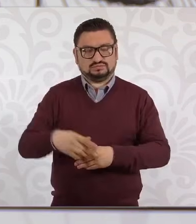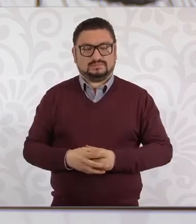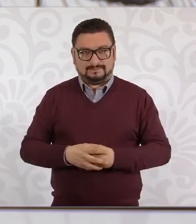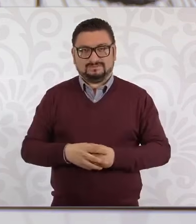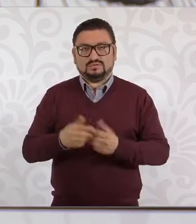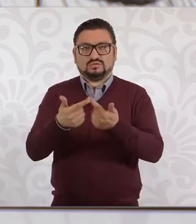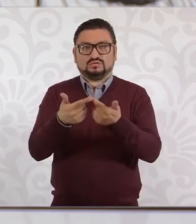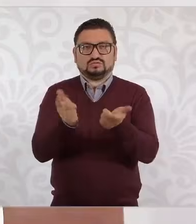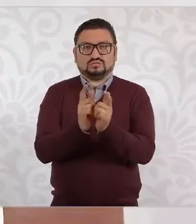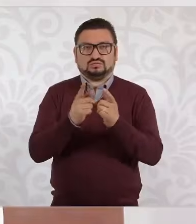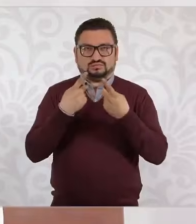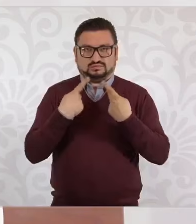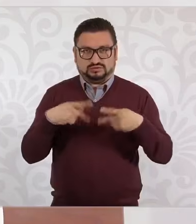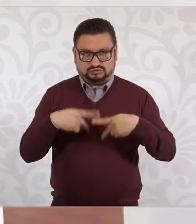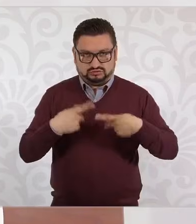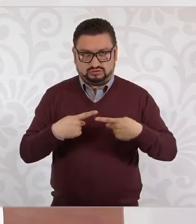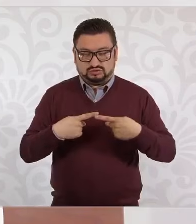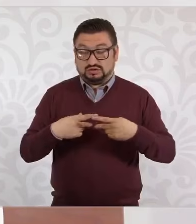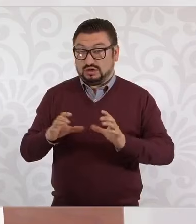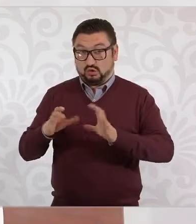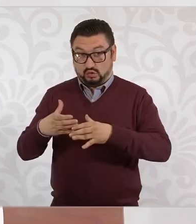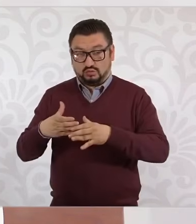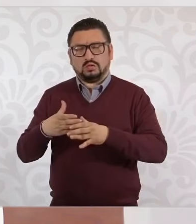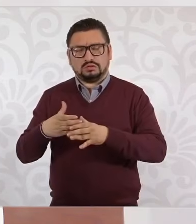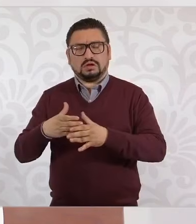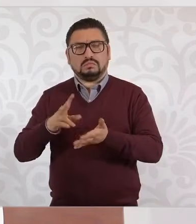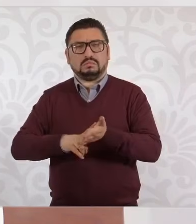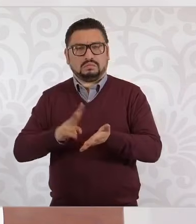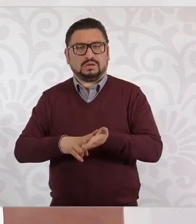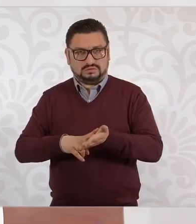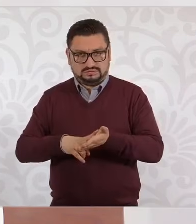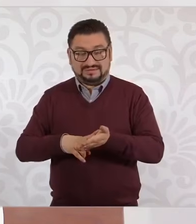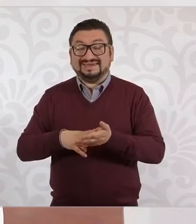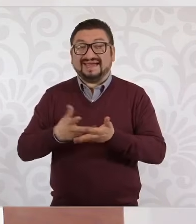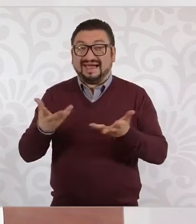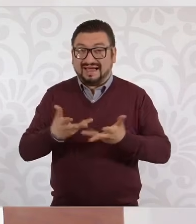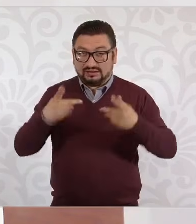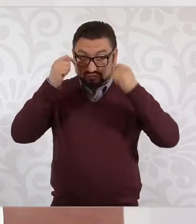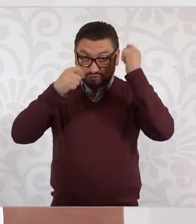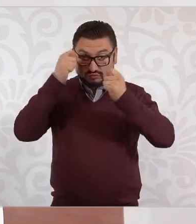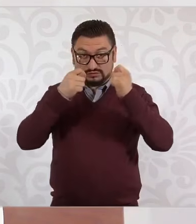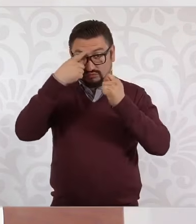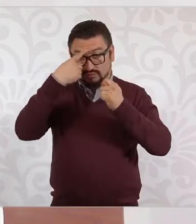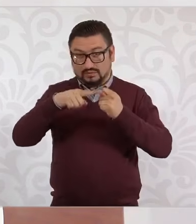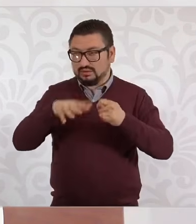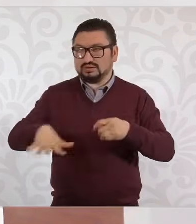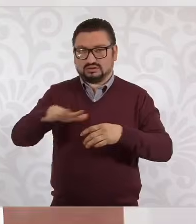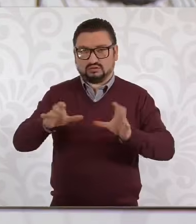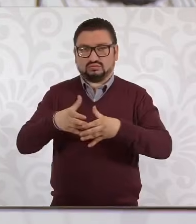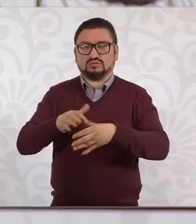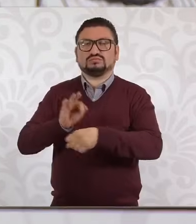un grupo de personas avalado por la comunidad que desarrolla turismo para beneficio de toda la comunidad.